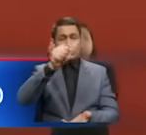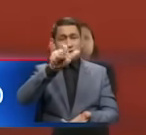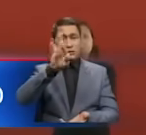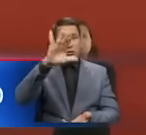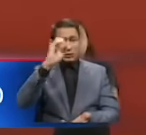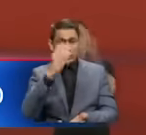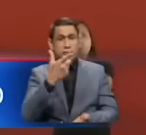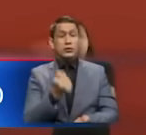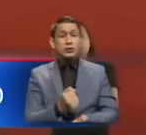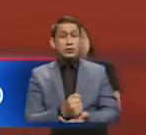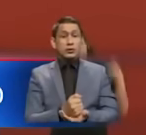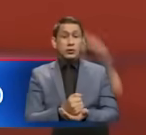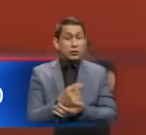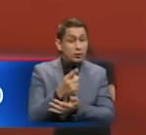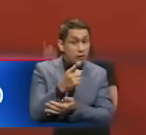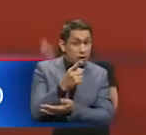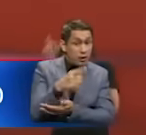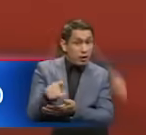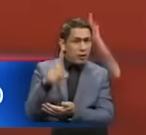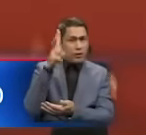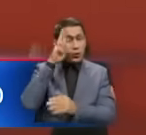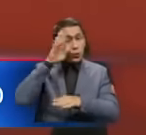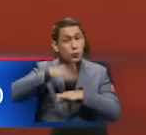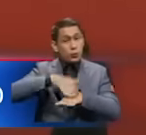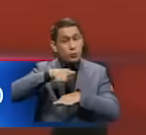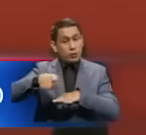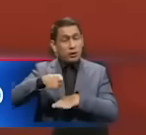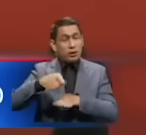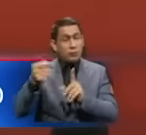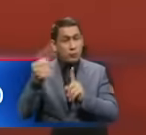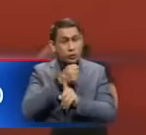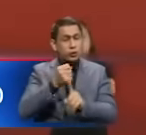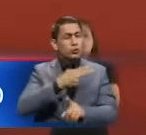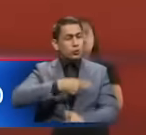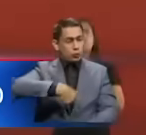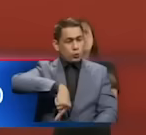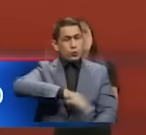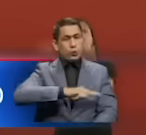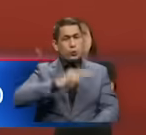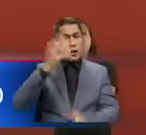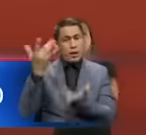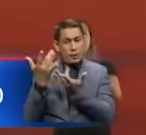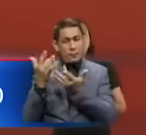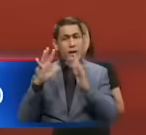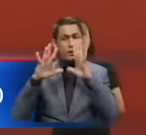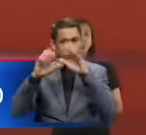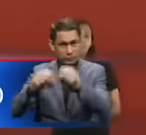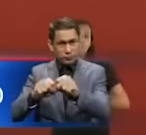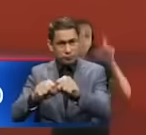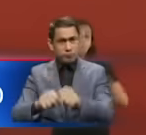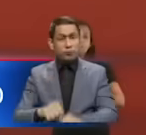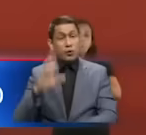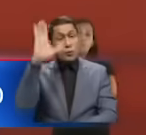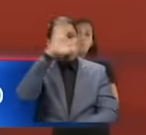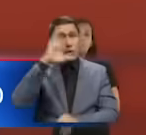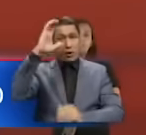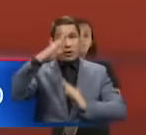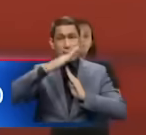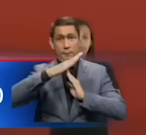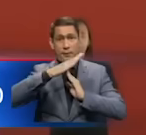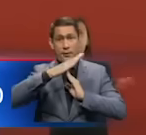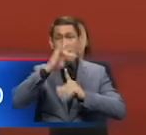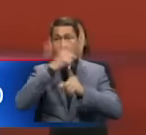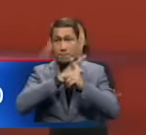que deciden cometer delitos para devolverle la tranquilidad y la paz a los ciudadanos de bien. Y las